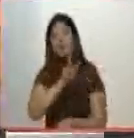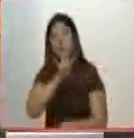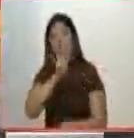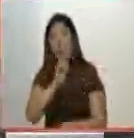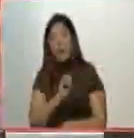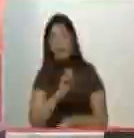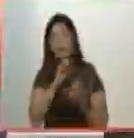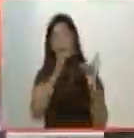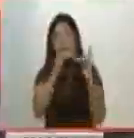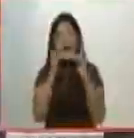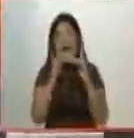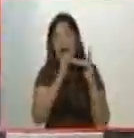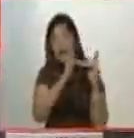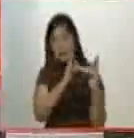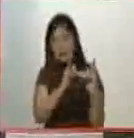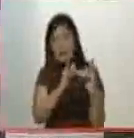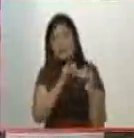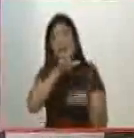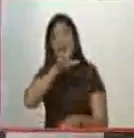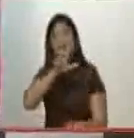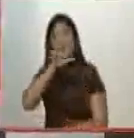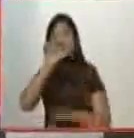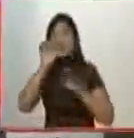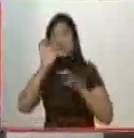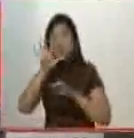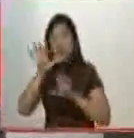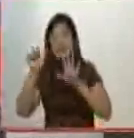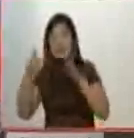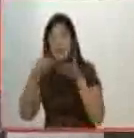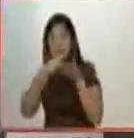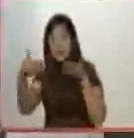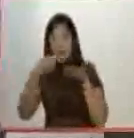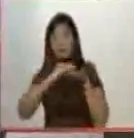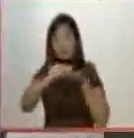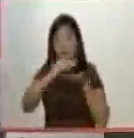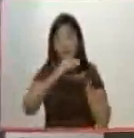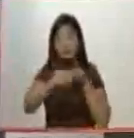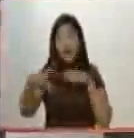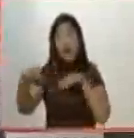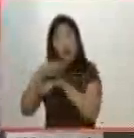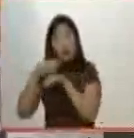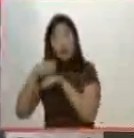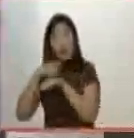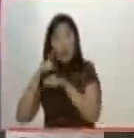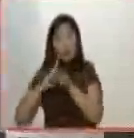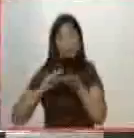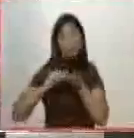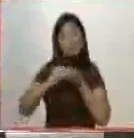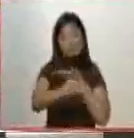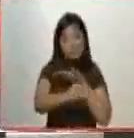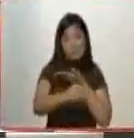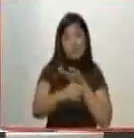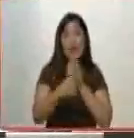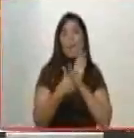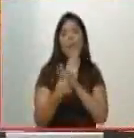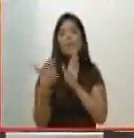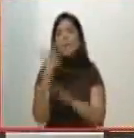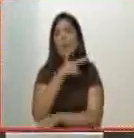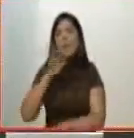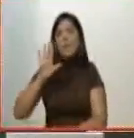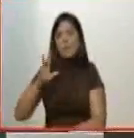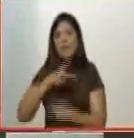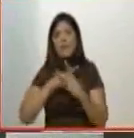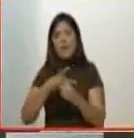camas, más de 356 de millones de bolívares invertidos por el gobierno bolivariano, que muestra el compromiso y la voluntad